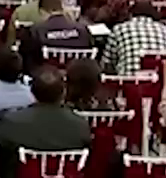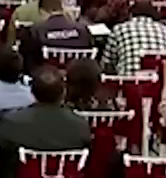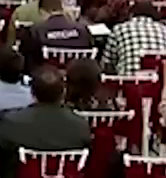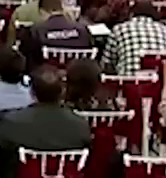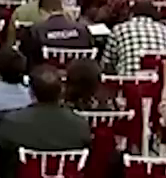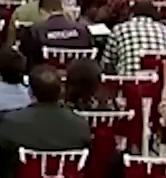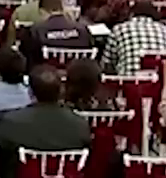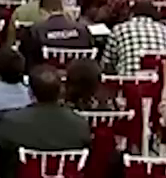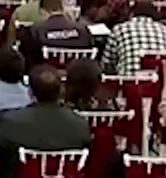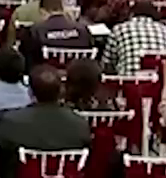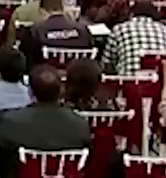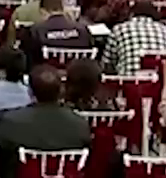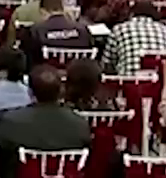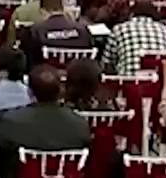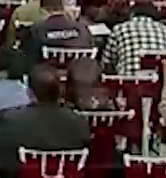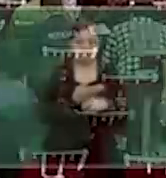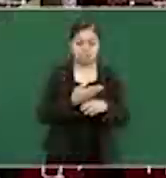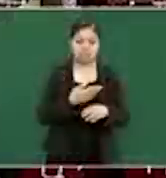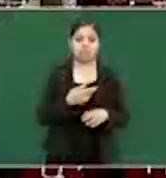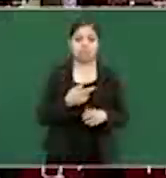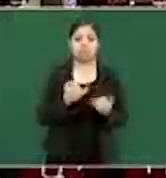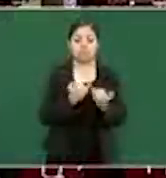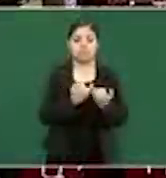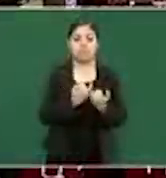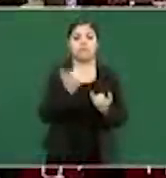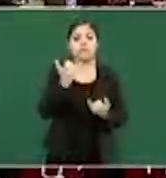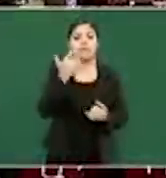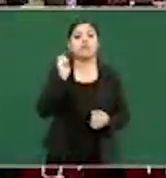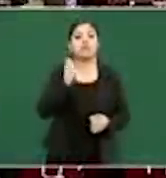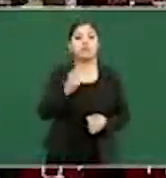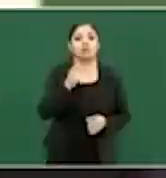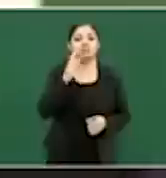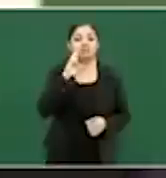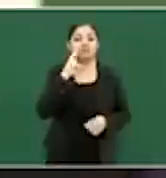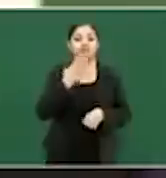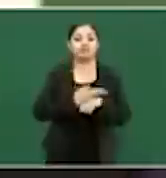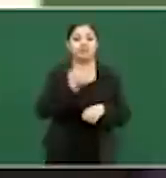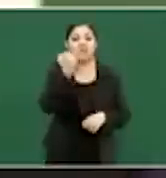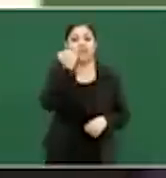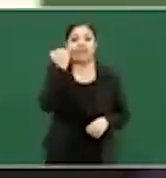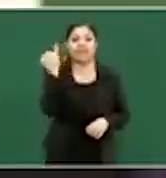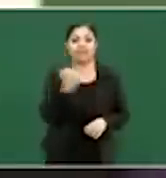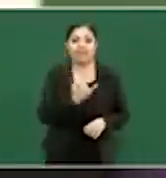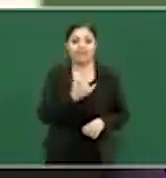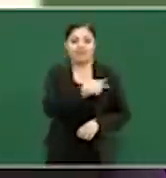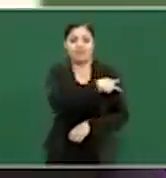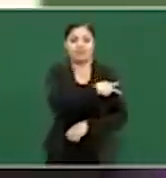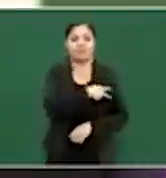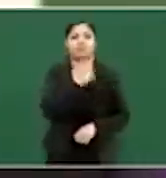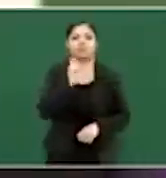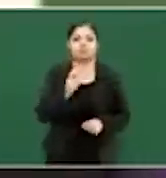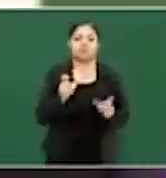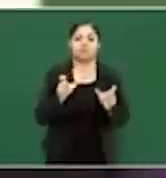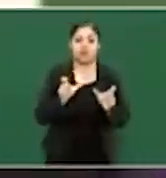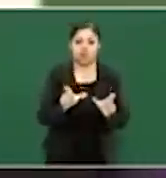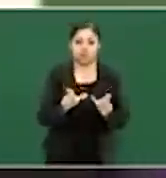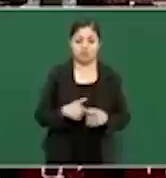del Estado Mayor y al comandante, el jefe de la Guardia